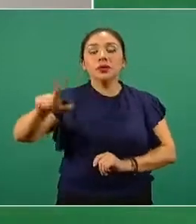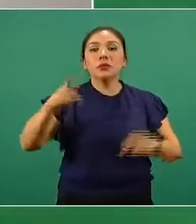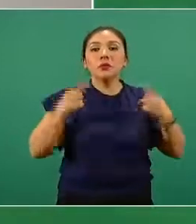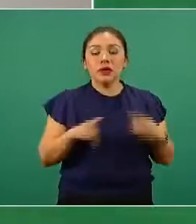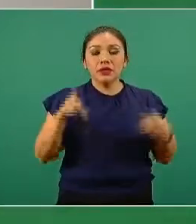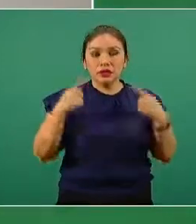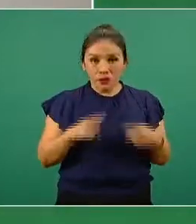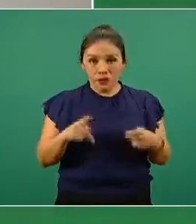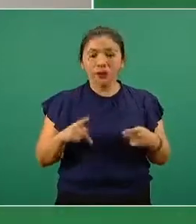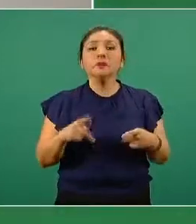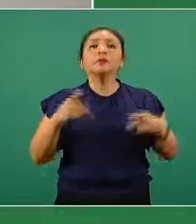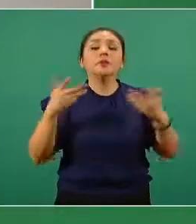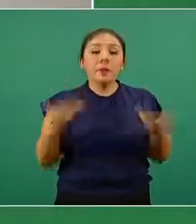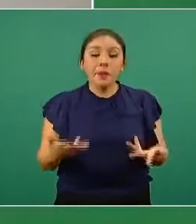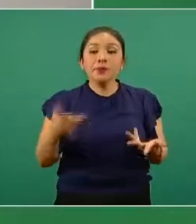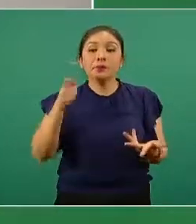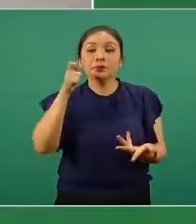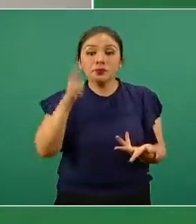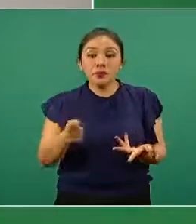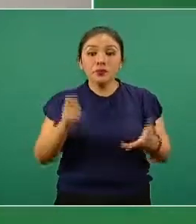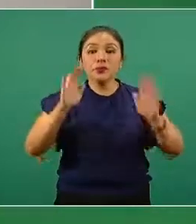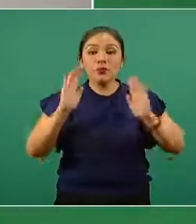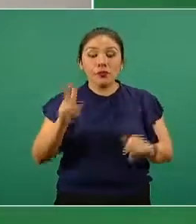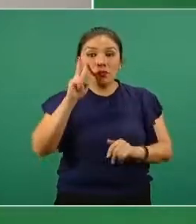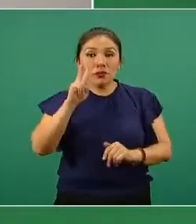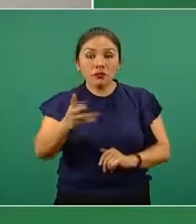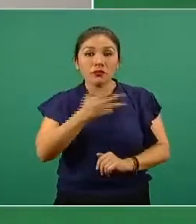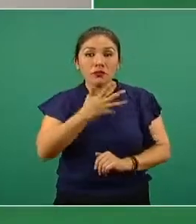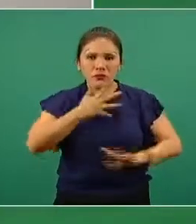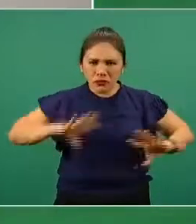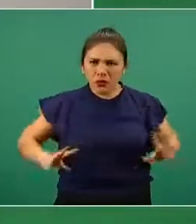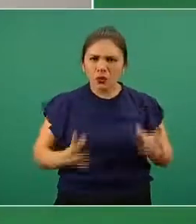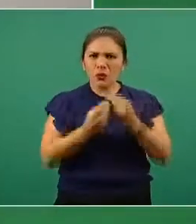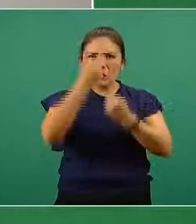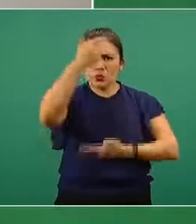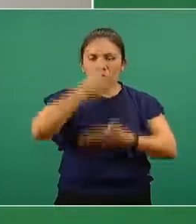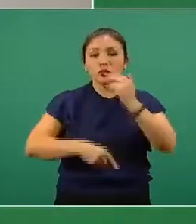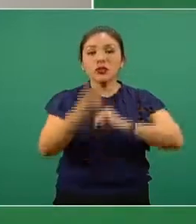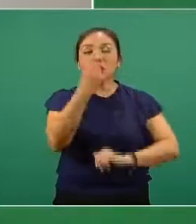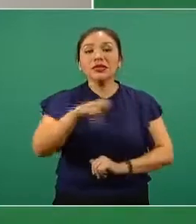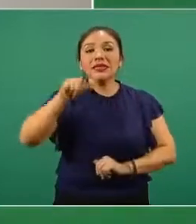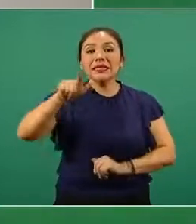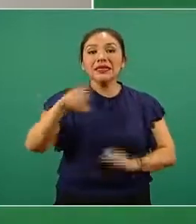24.897 personas, y hemos tenido un total de